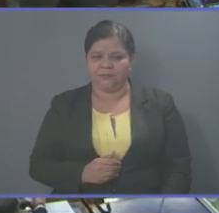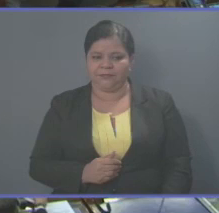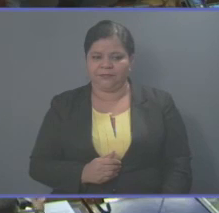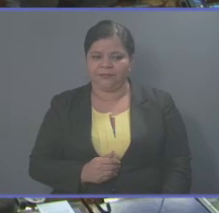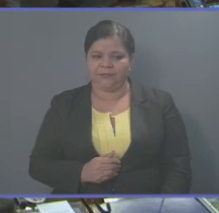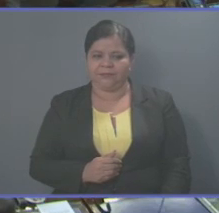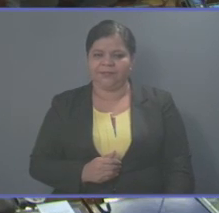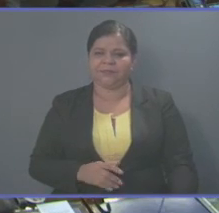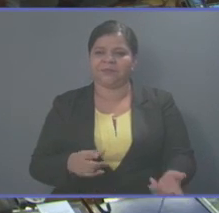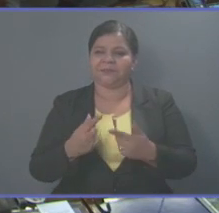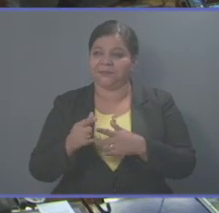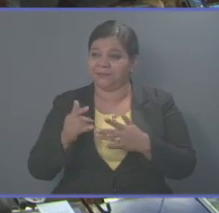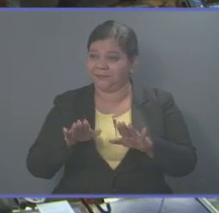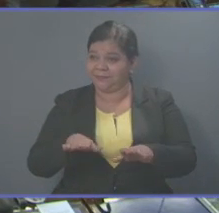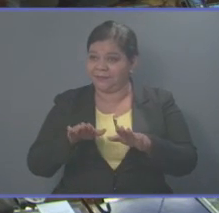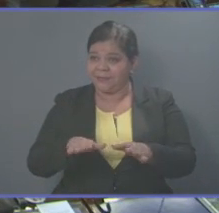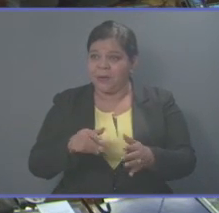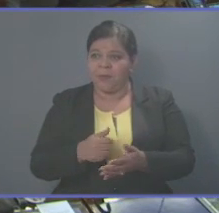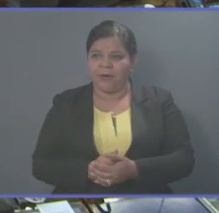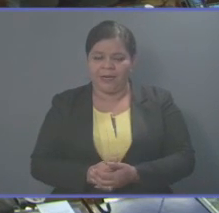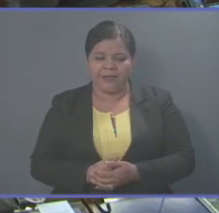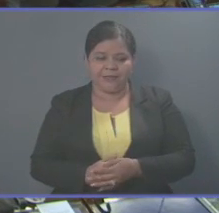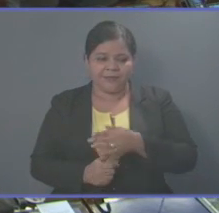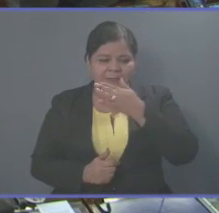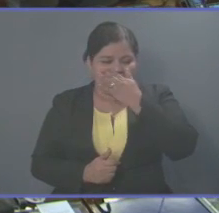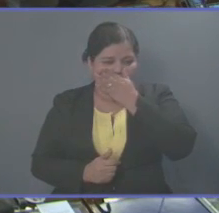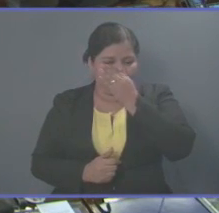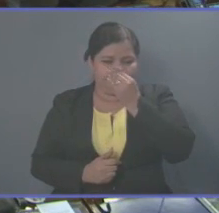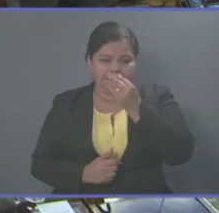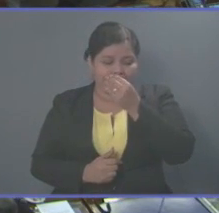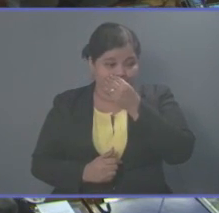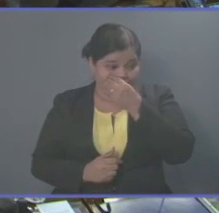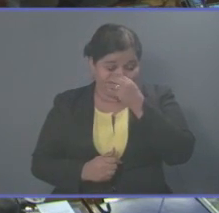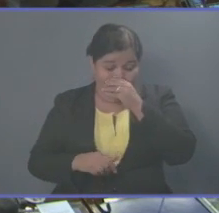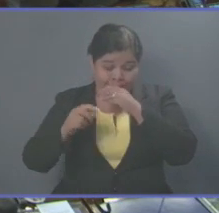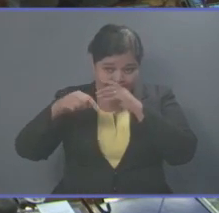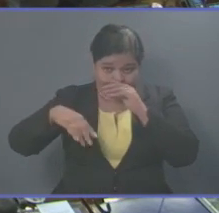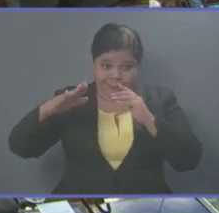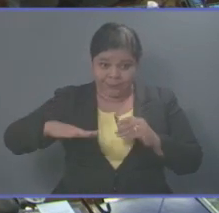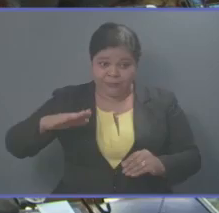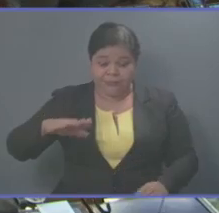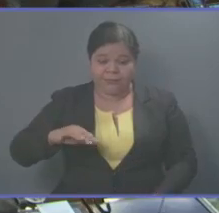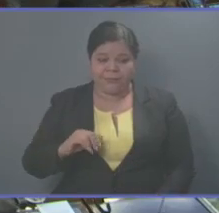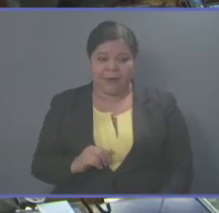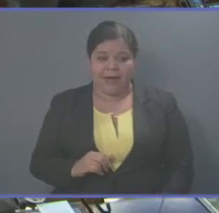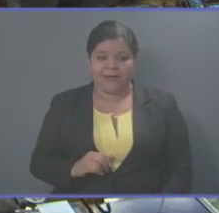Muchas gracias, presidente. En esta tarde nosotros